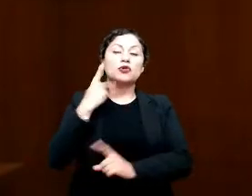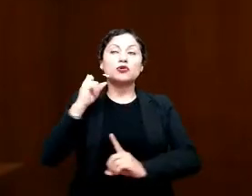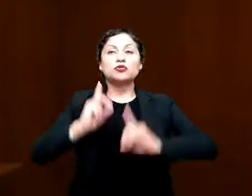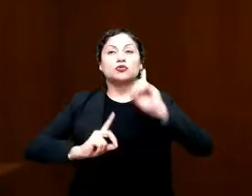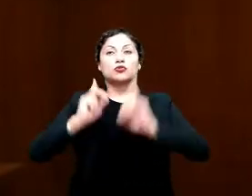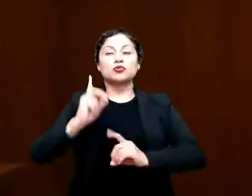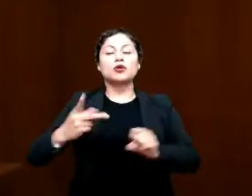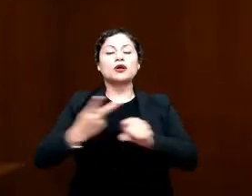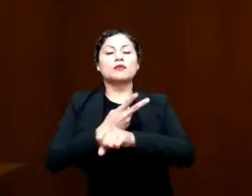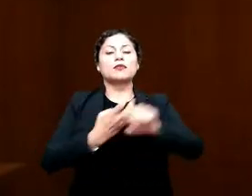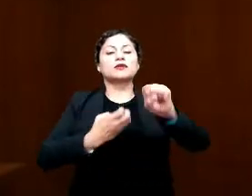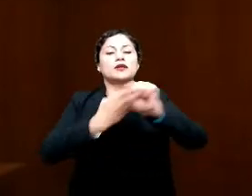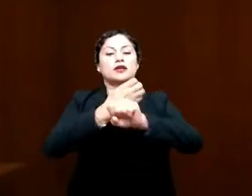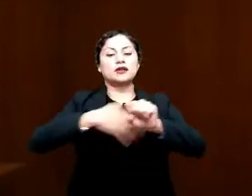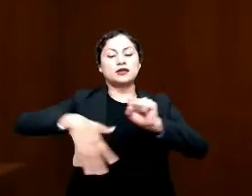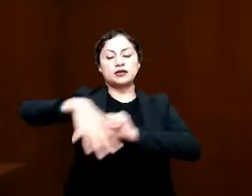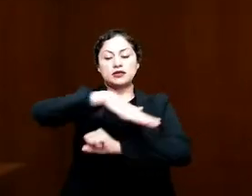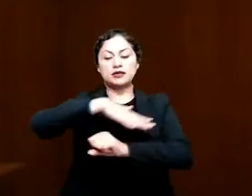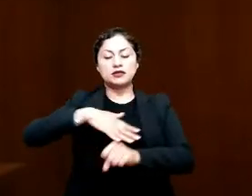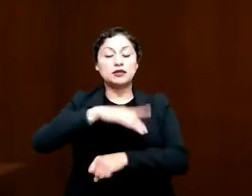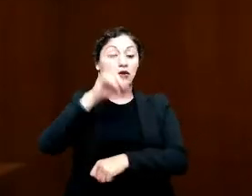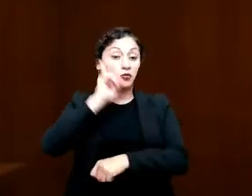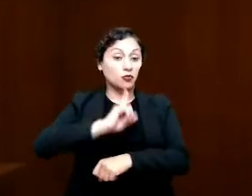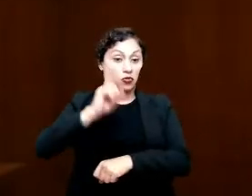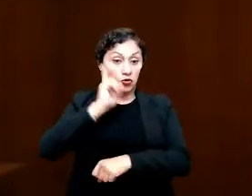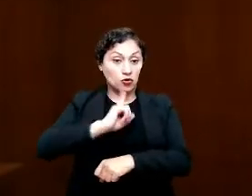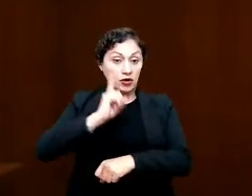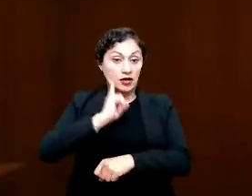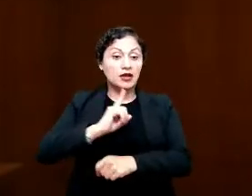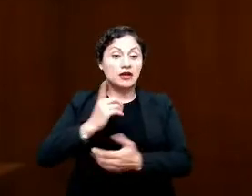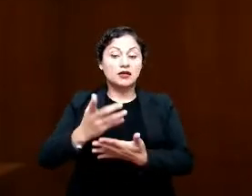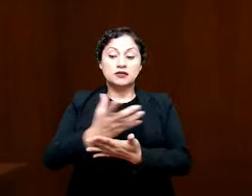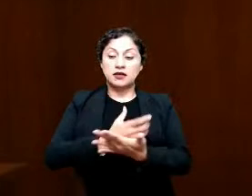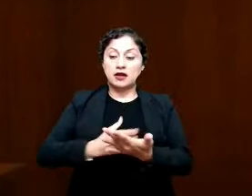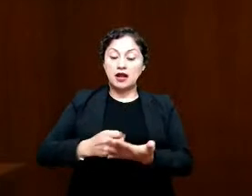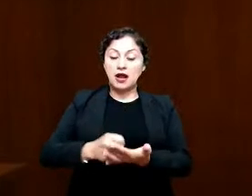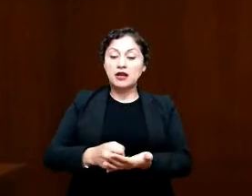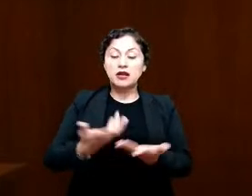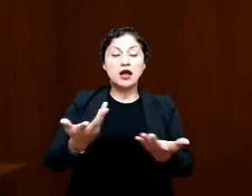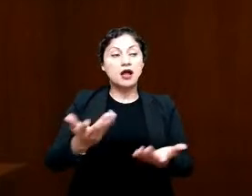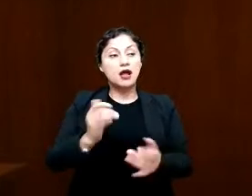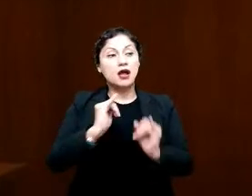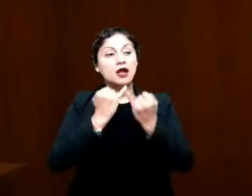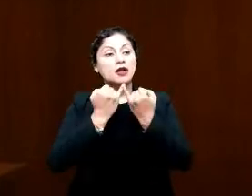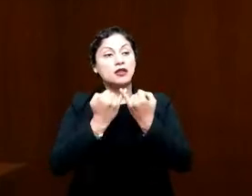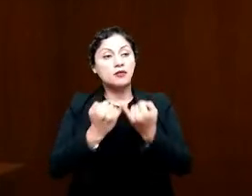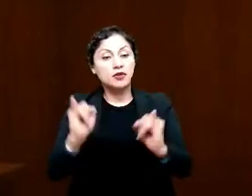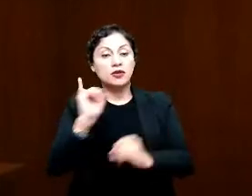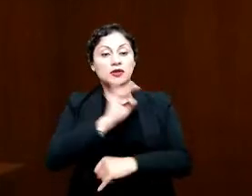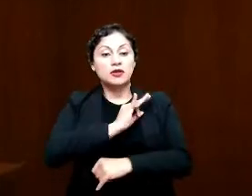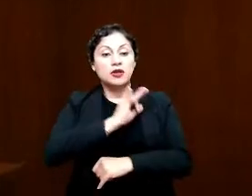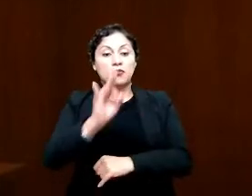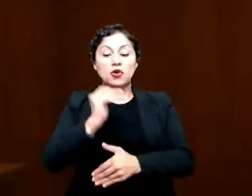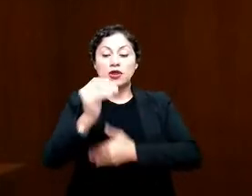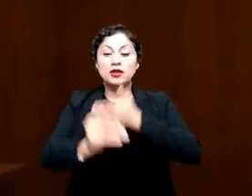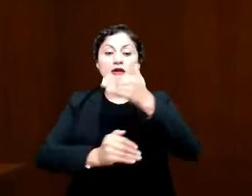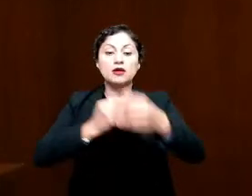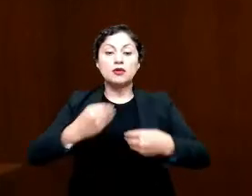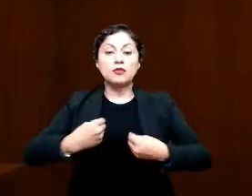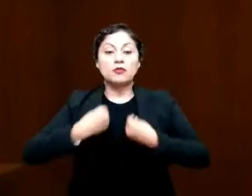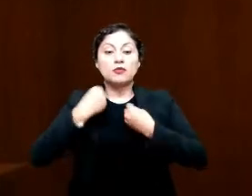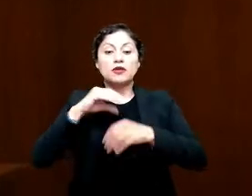hay condiciones para que las mujeres mexiquenses sean autosuficientes y esto les permita contar con un proyecto de vida donde puedan